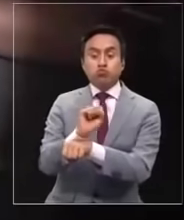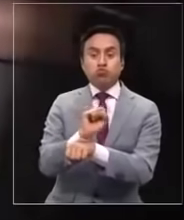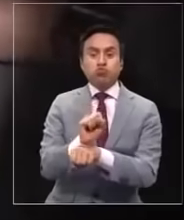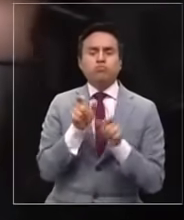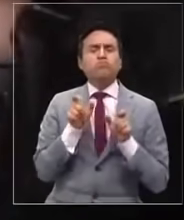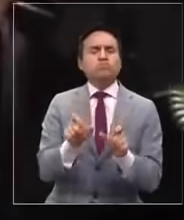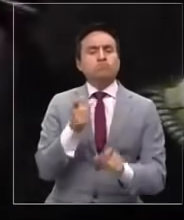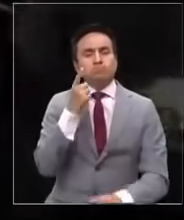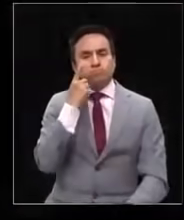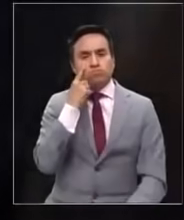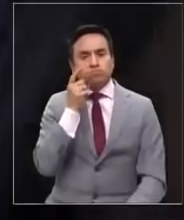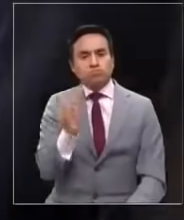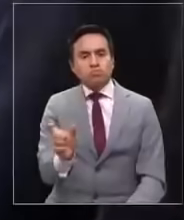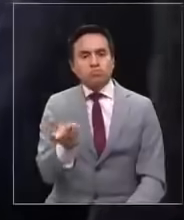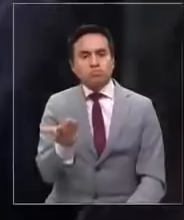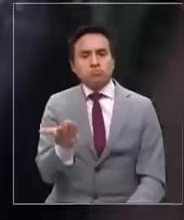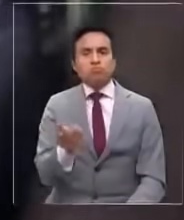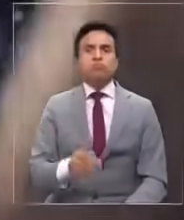fue fiscalizado.